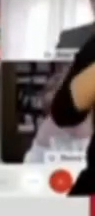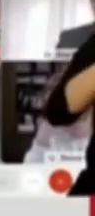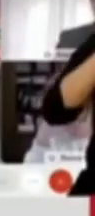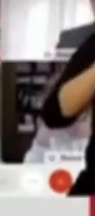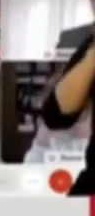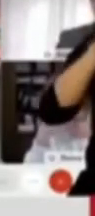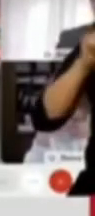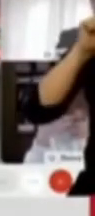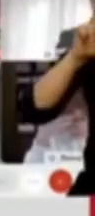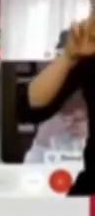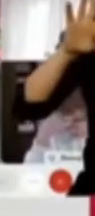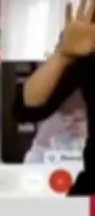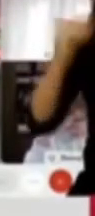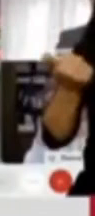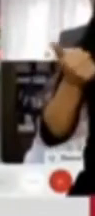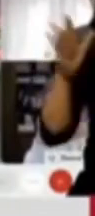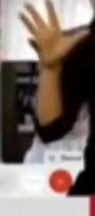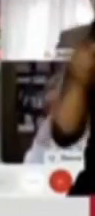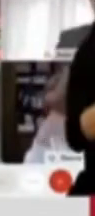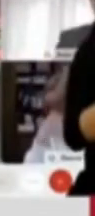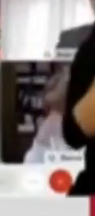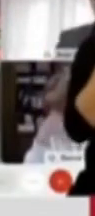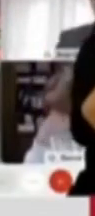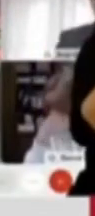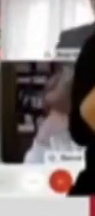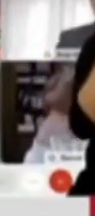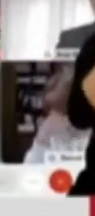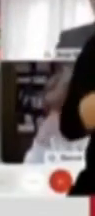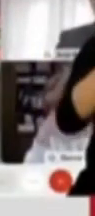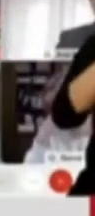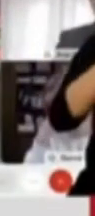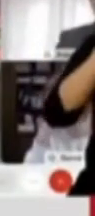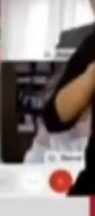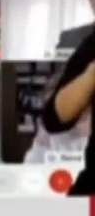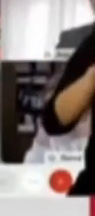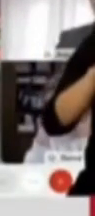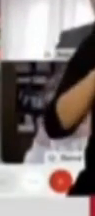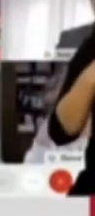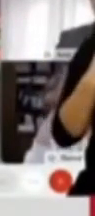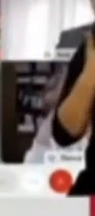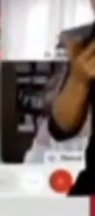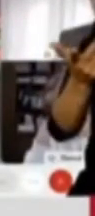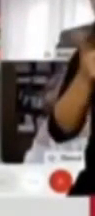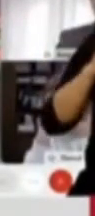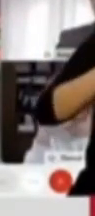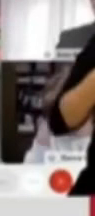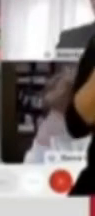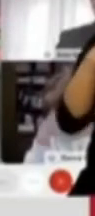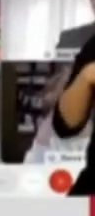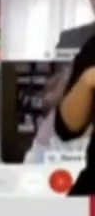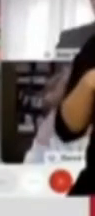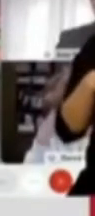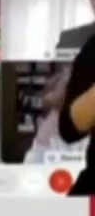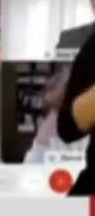y 126 se convierte en un solo artículo, que es el 124. Si me permite, lo voy a leer como queda la